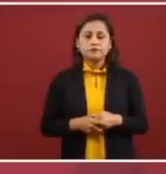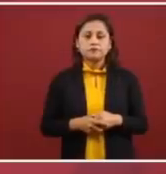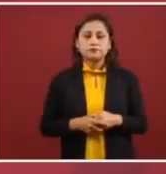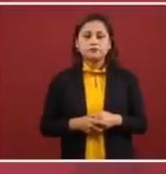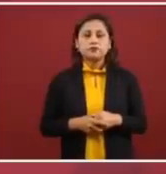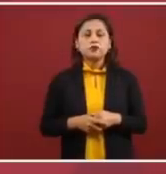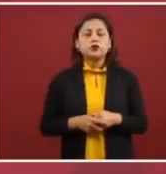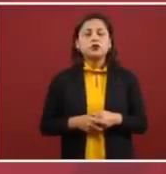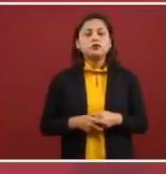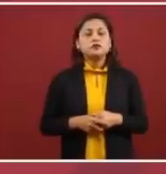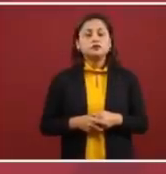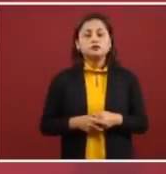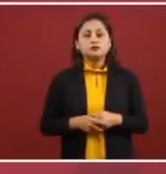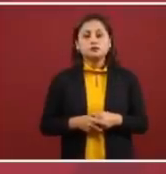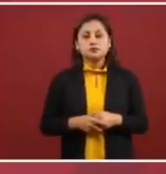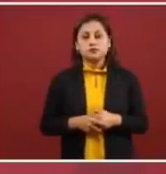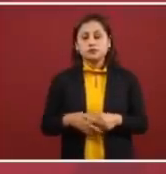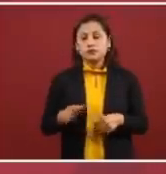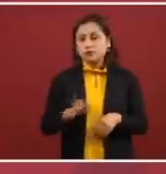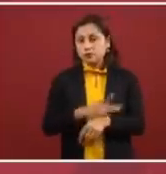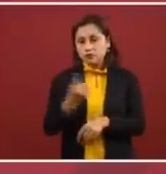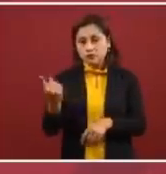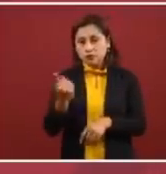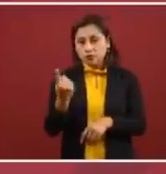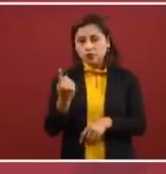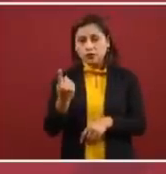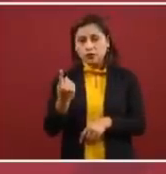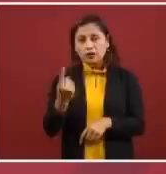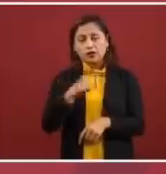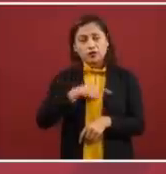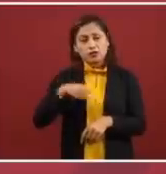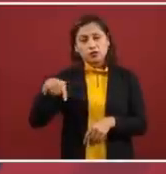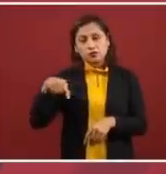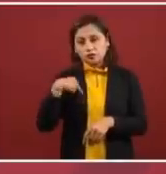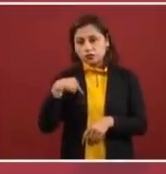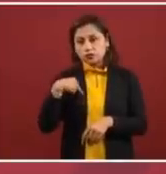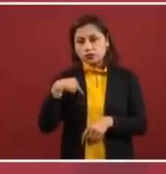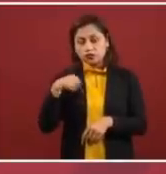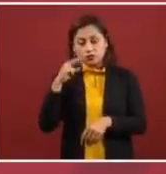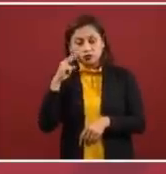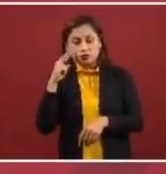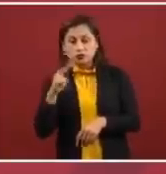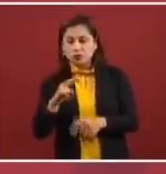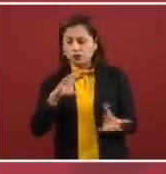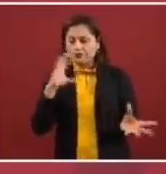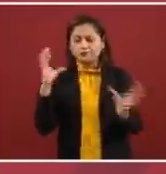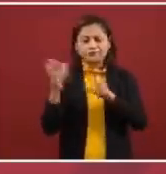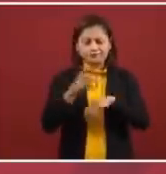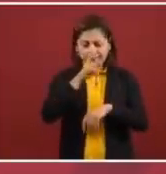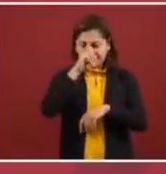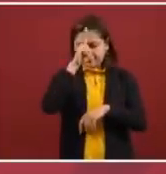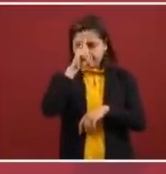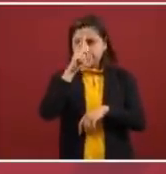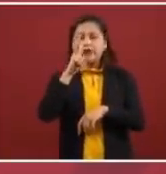llevando a cabo esta violencia el jueves por la tarde